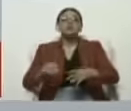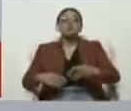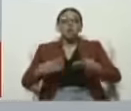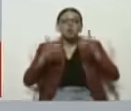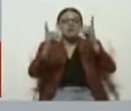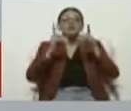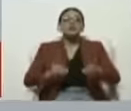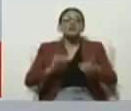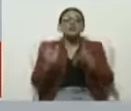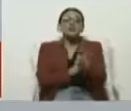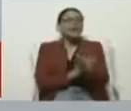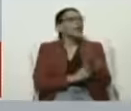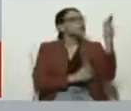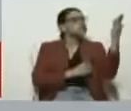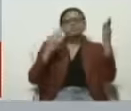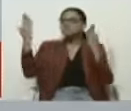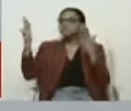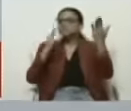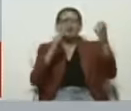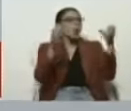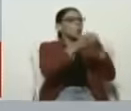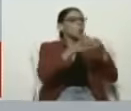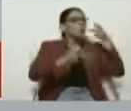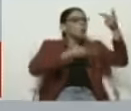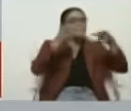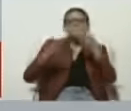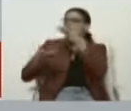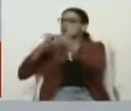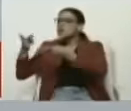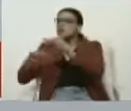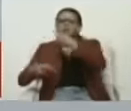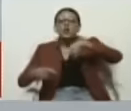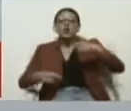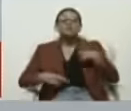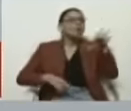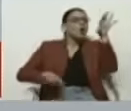por cuál posición o tolda política quiere